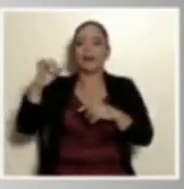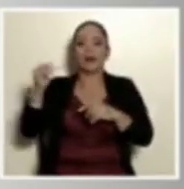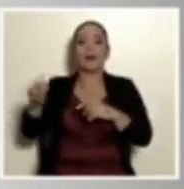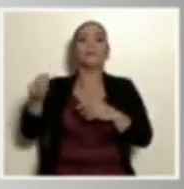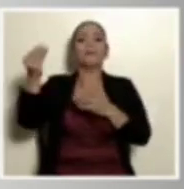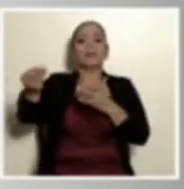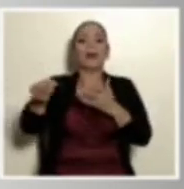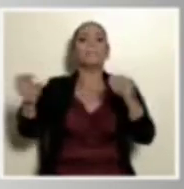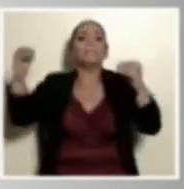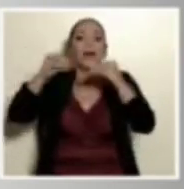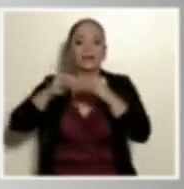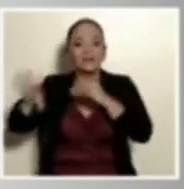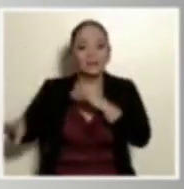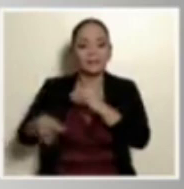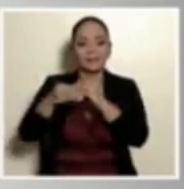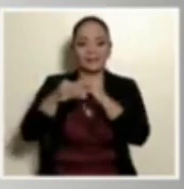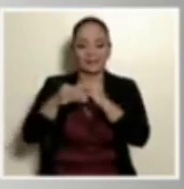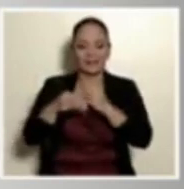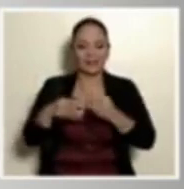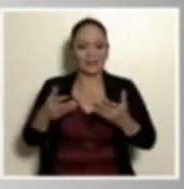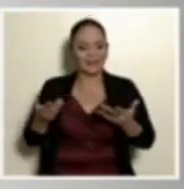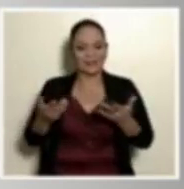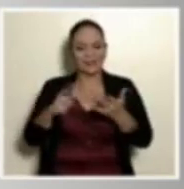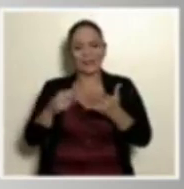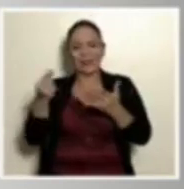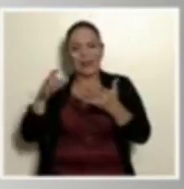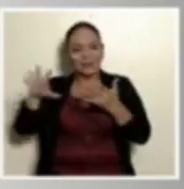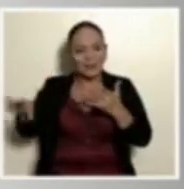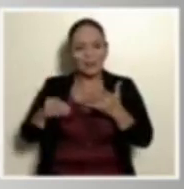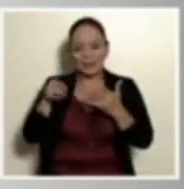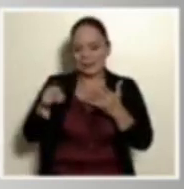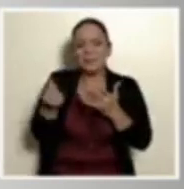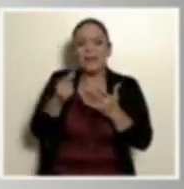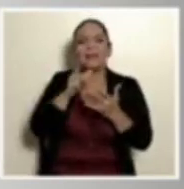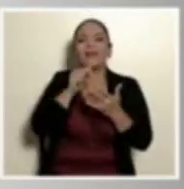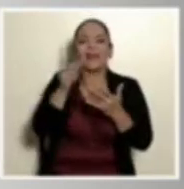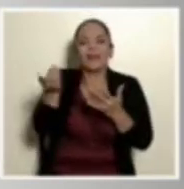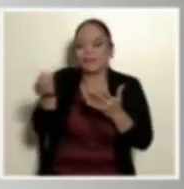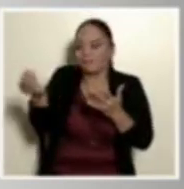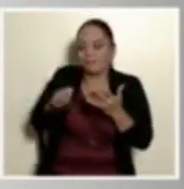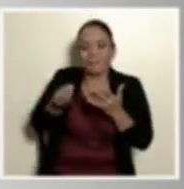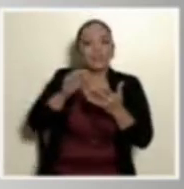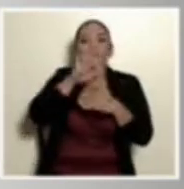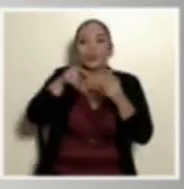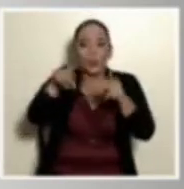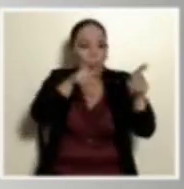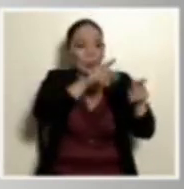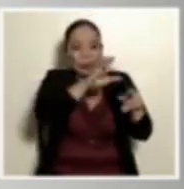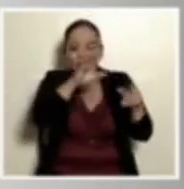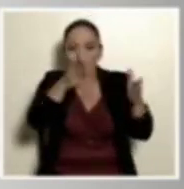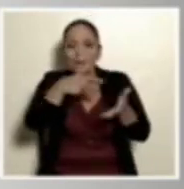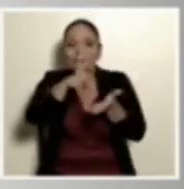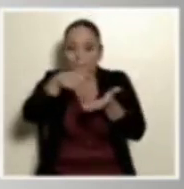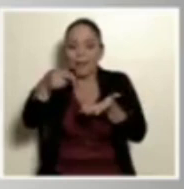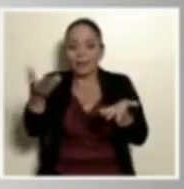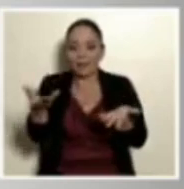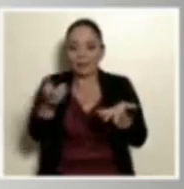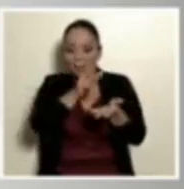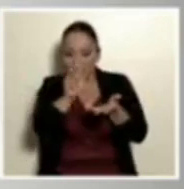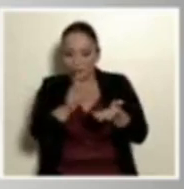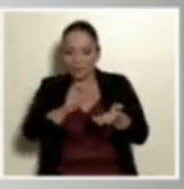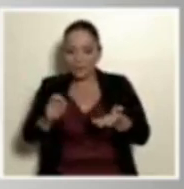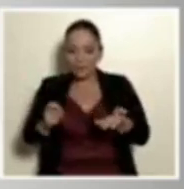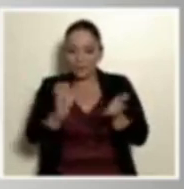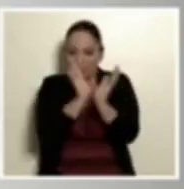de aporte es de todos los costarricenses que pagan el seguro social y que eventualmente